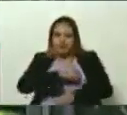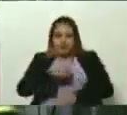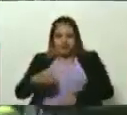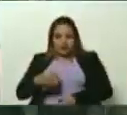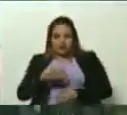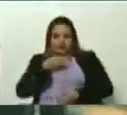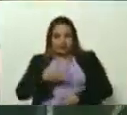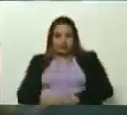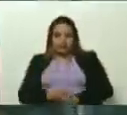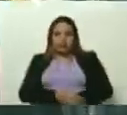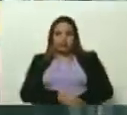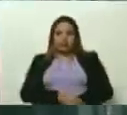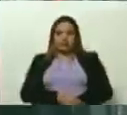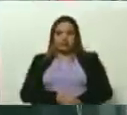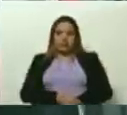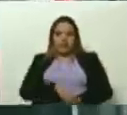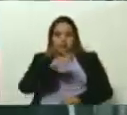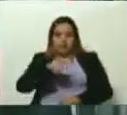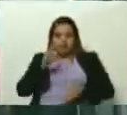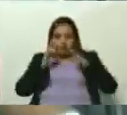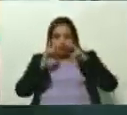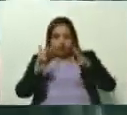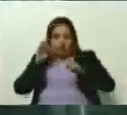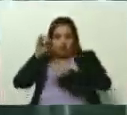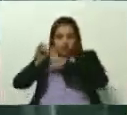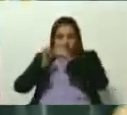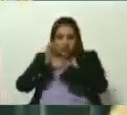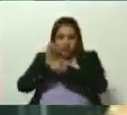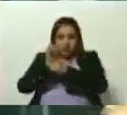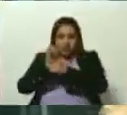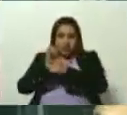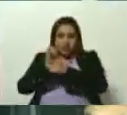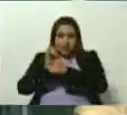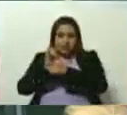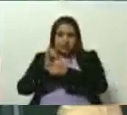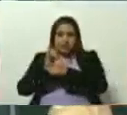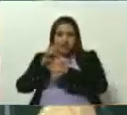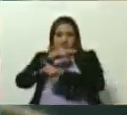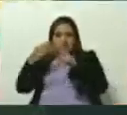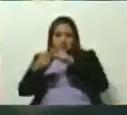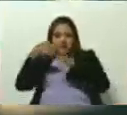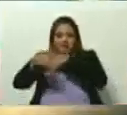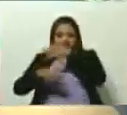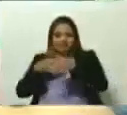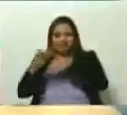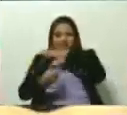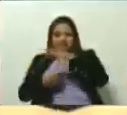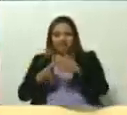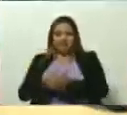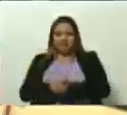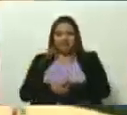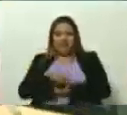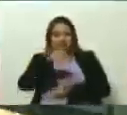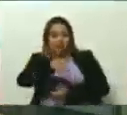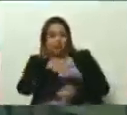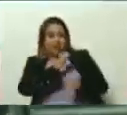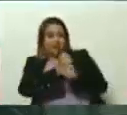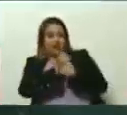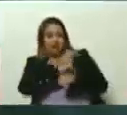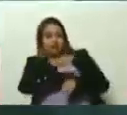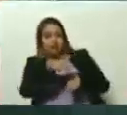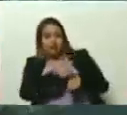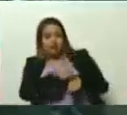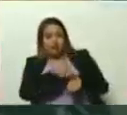el uniforme para que quienes ven a través de las cámaras de 360 detallen de lo que estamos hablando. O sea, es la producción nacional, ¿ok?